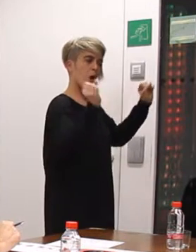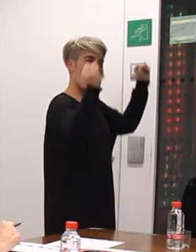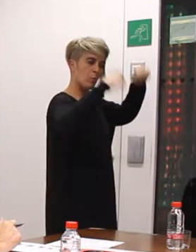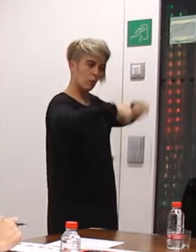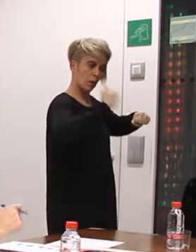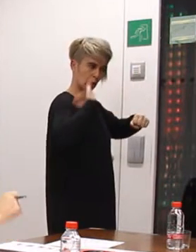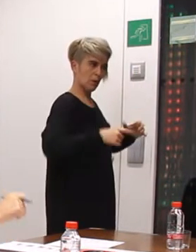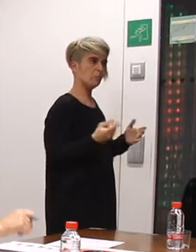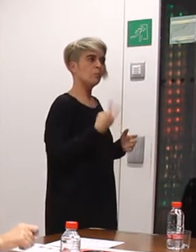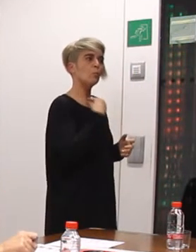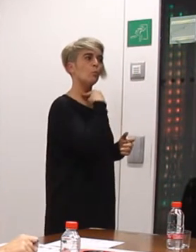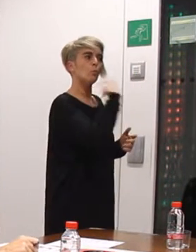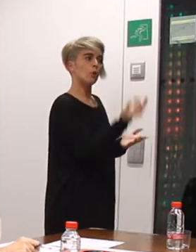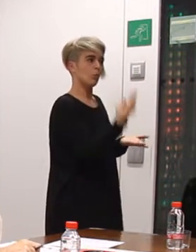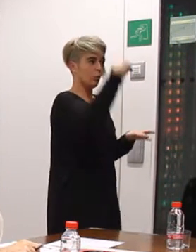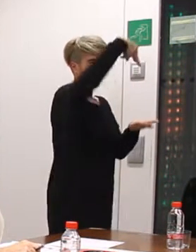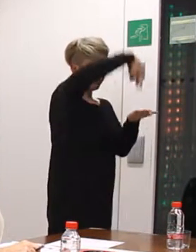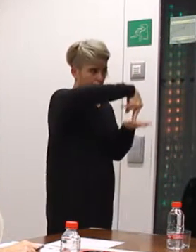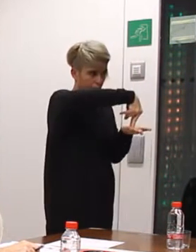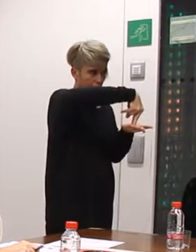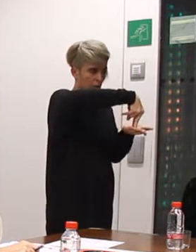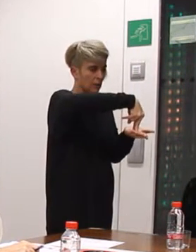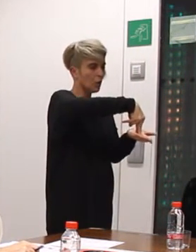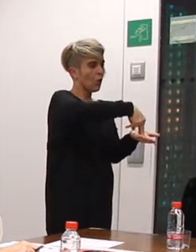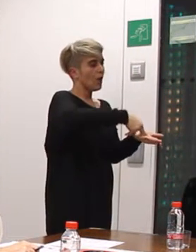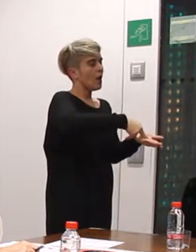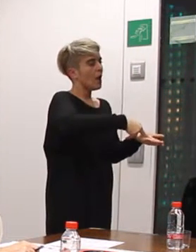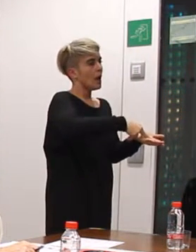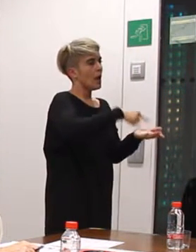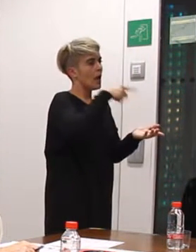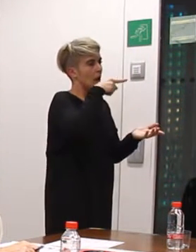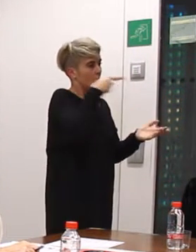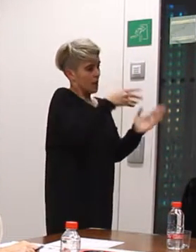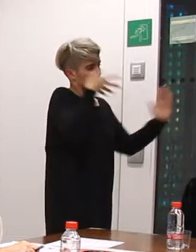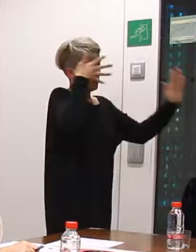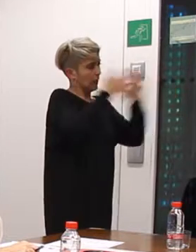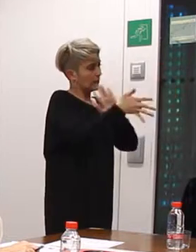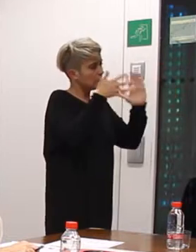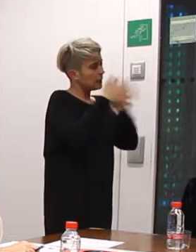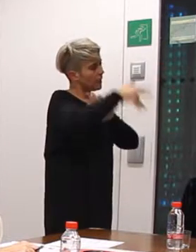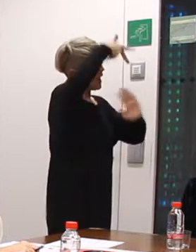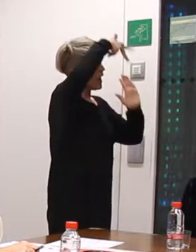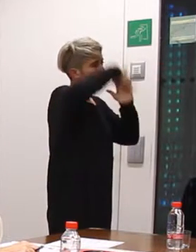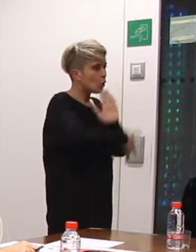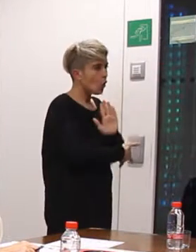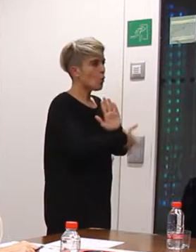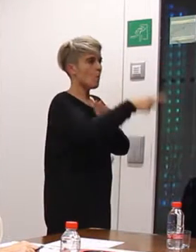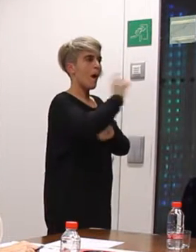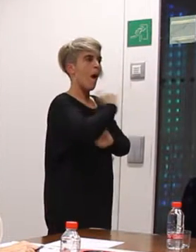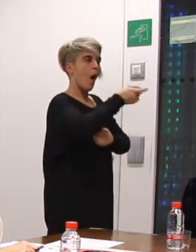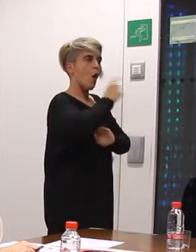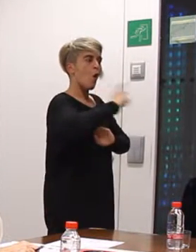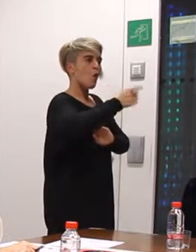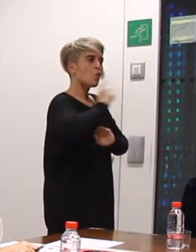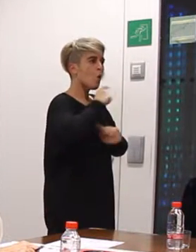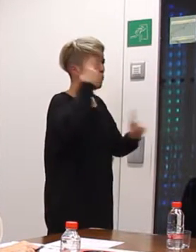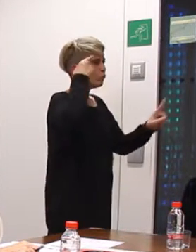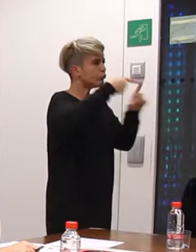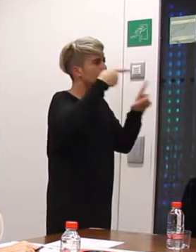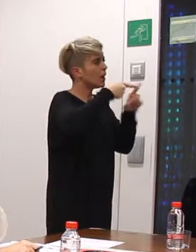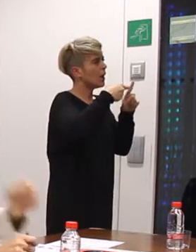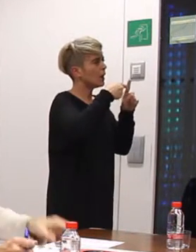con una serie de enmiendas. Él nos contará exactamente cómo está la norma, a qué alcance tiene, cuáles han sido